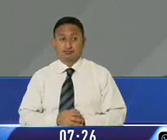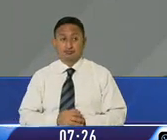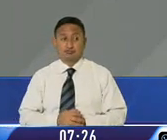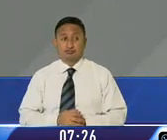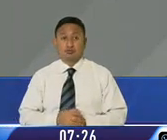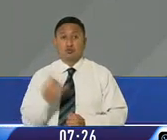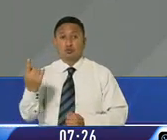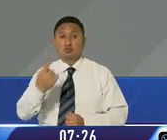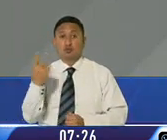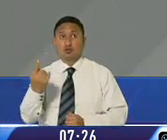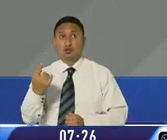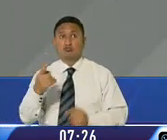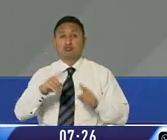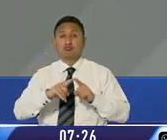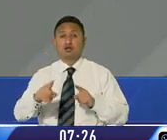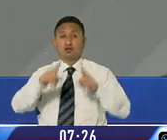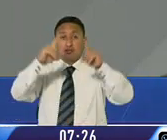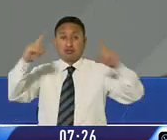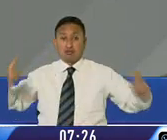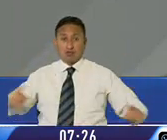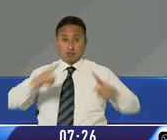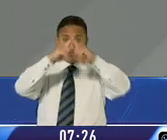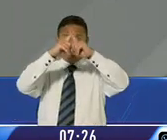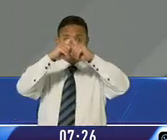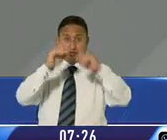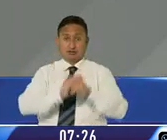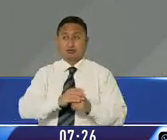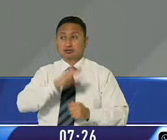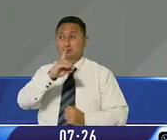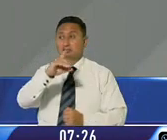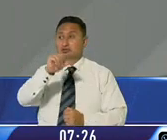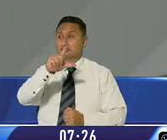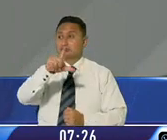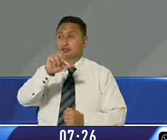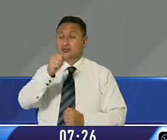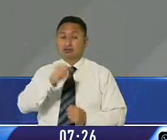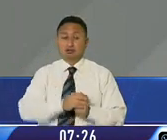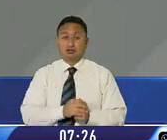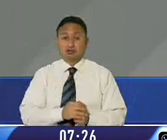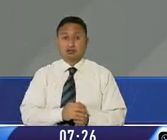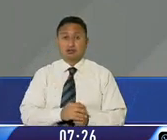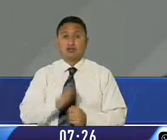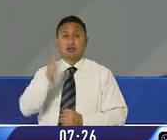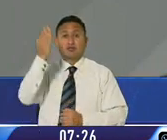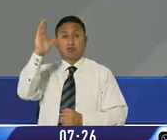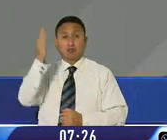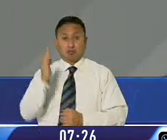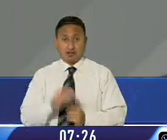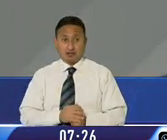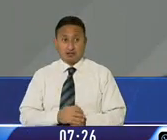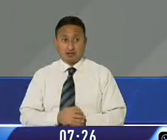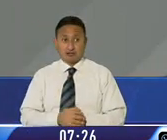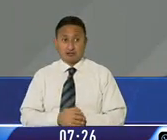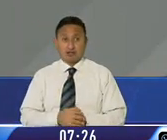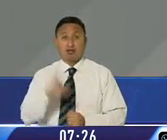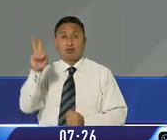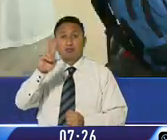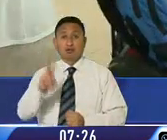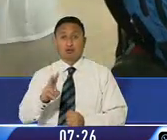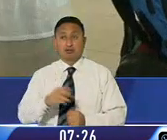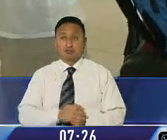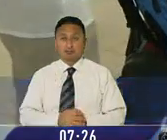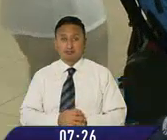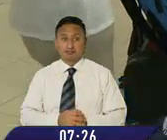se han reactivado los destinos a París, a Dallas, a Santiago, a Sao Paulo, a Caracas y a